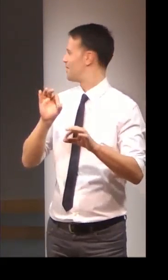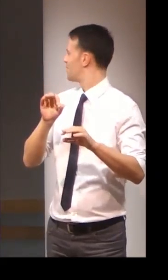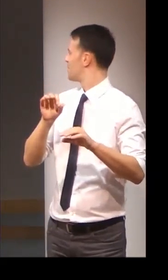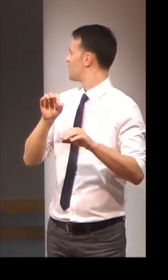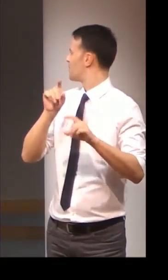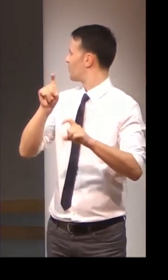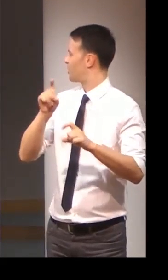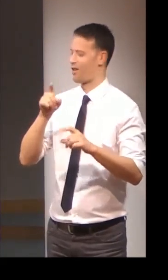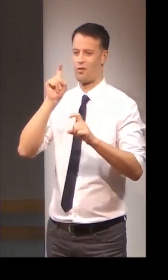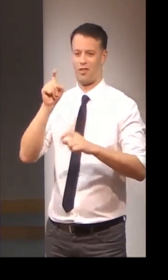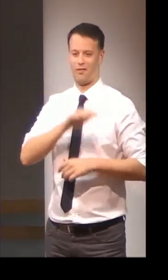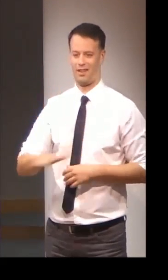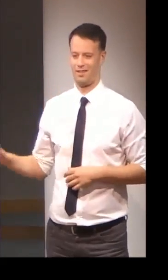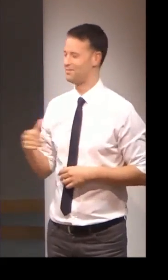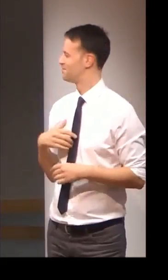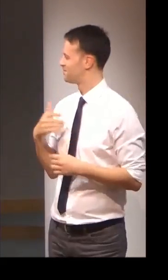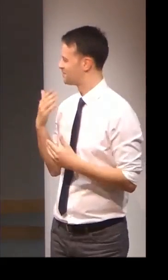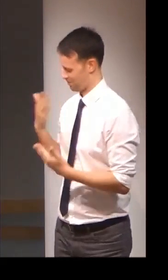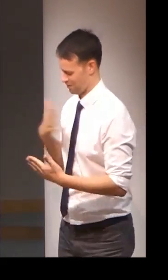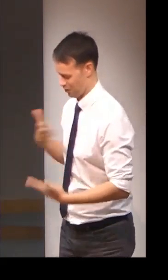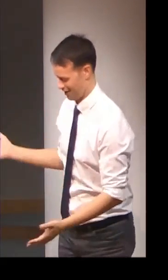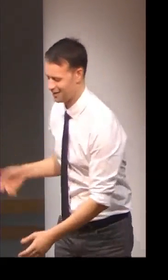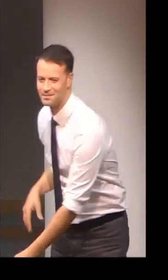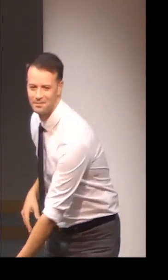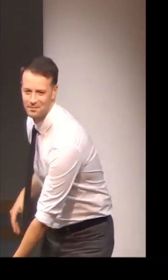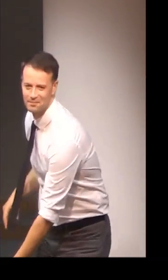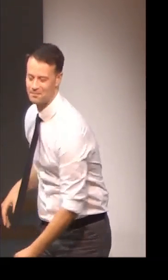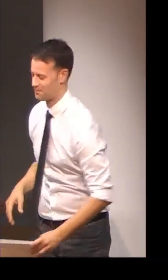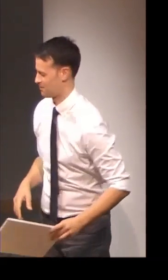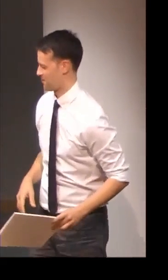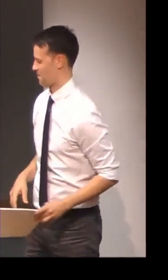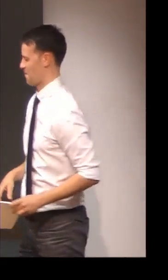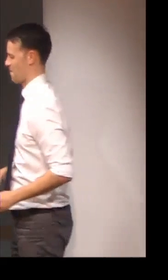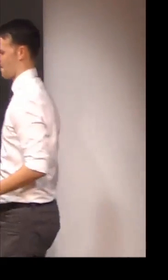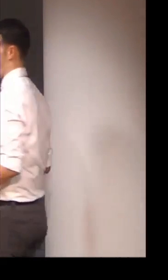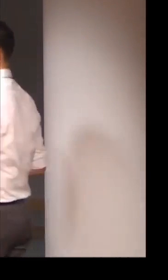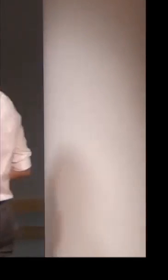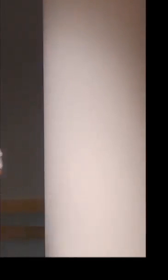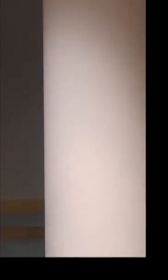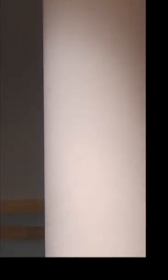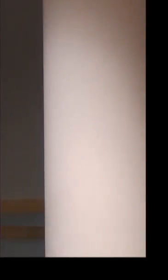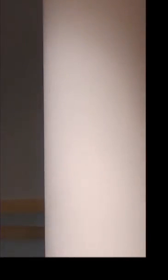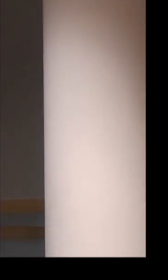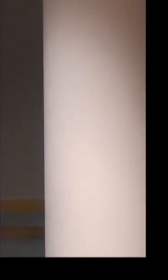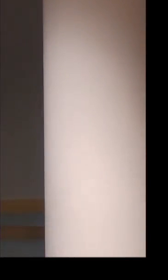programa de actividades de formación inicial de profesorado de Educación infantil y todo